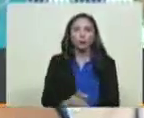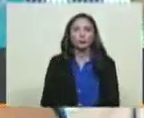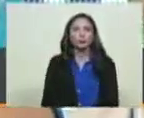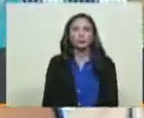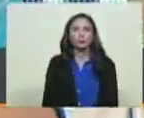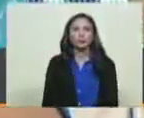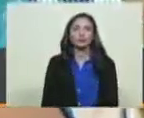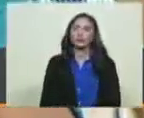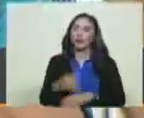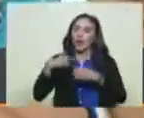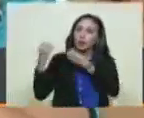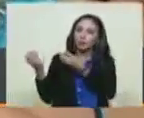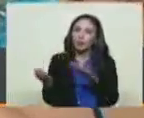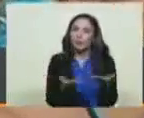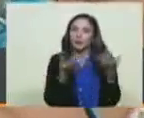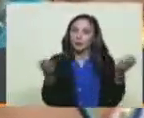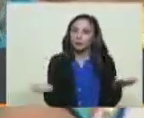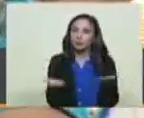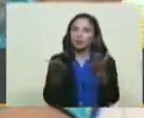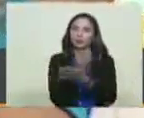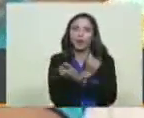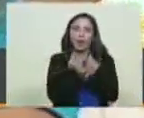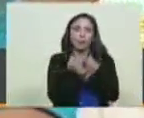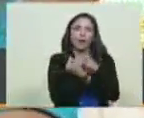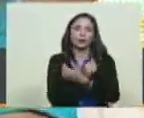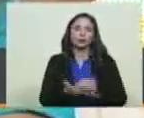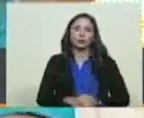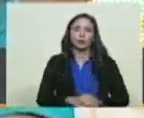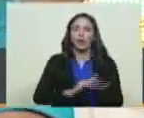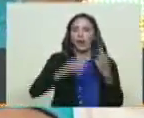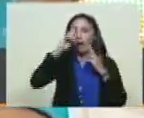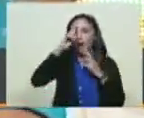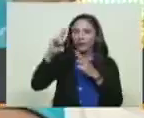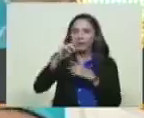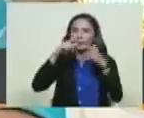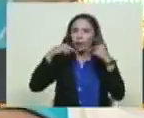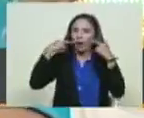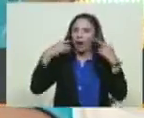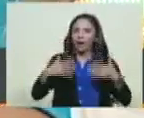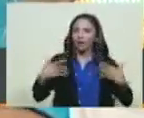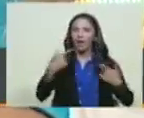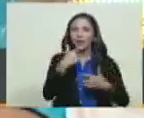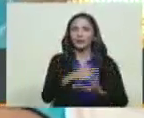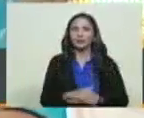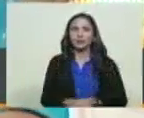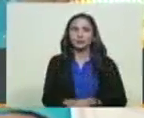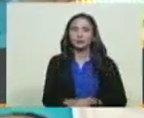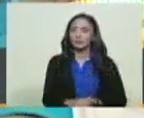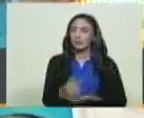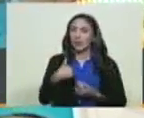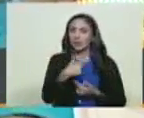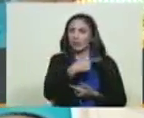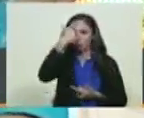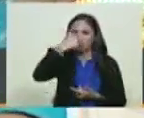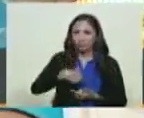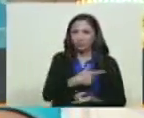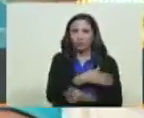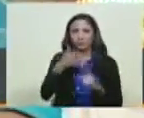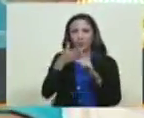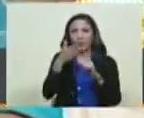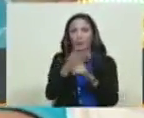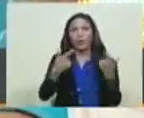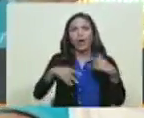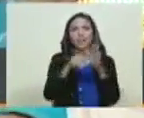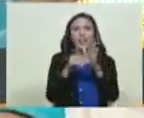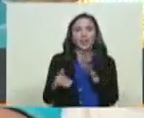que invita al abrazo a la sonrisa y él dice mi venganza personal será el derecho de